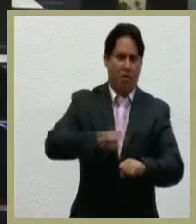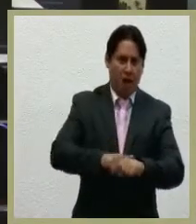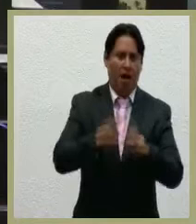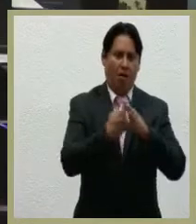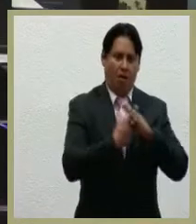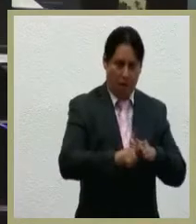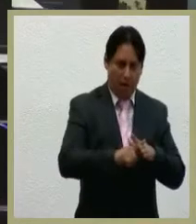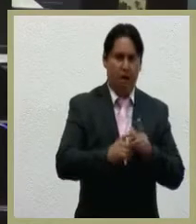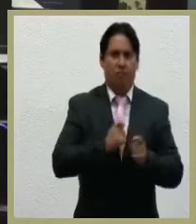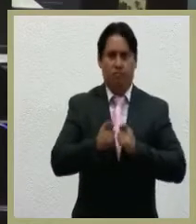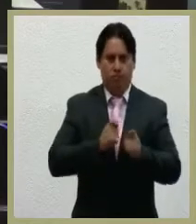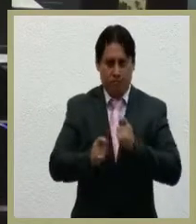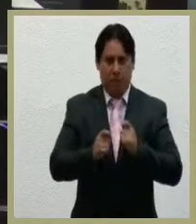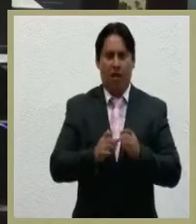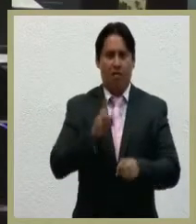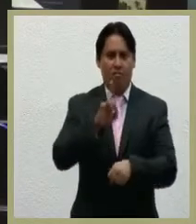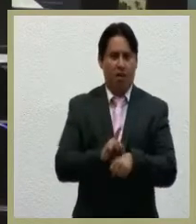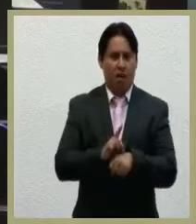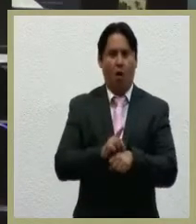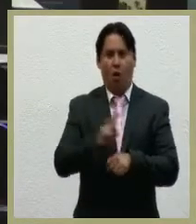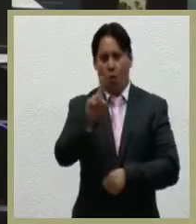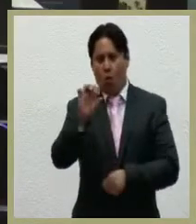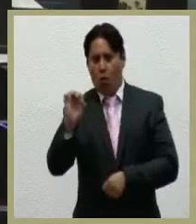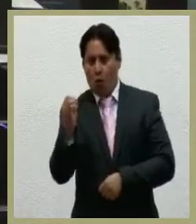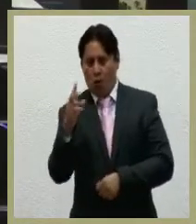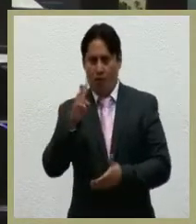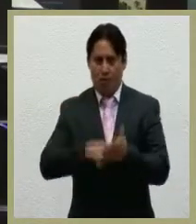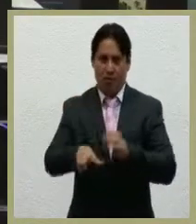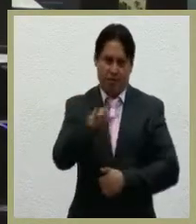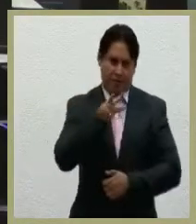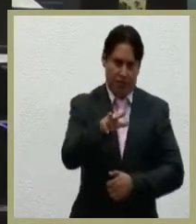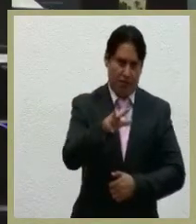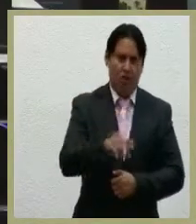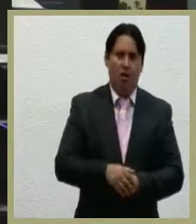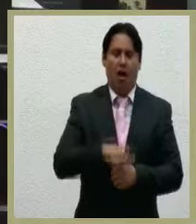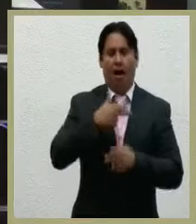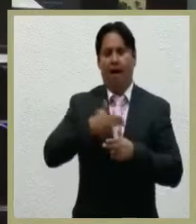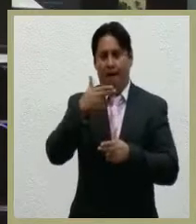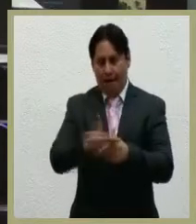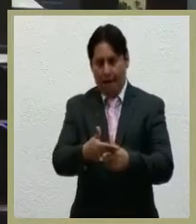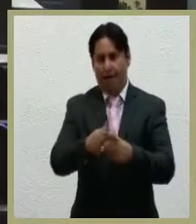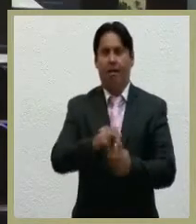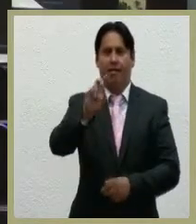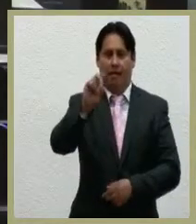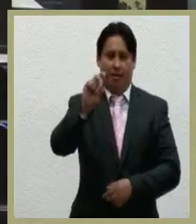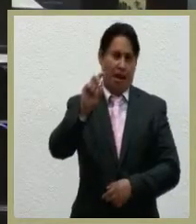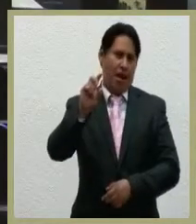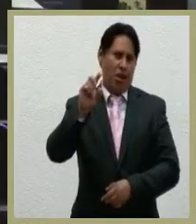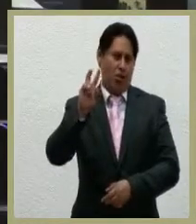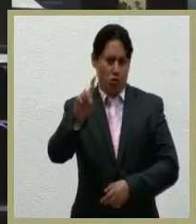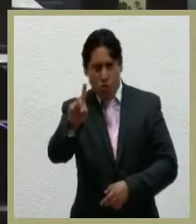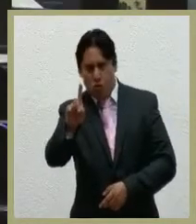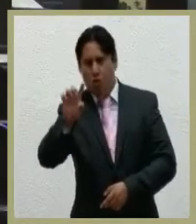de sus funciones a partir del 1 de octubre del 2018 y concluirán el 31 de diciembre